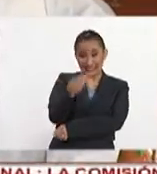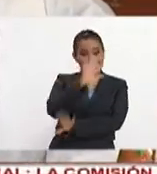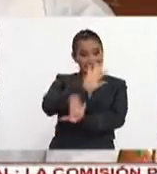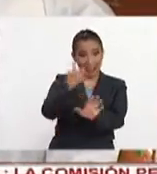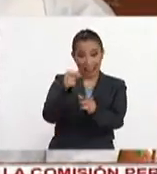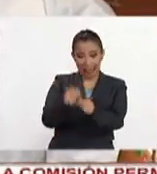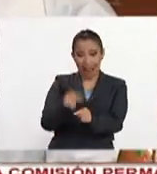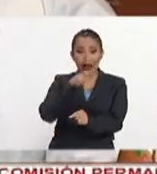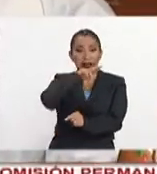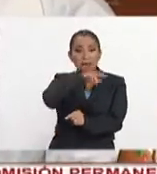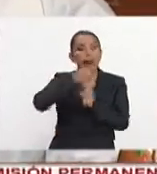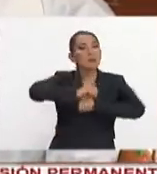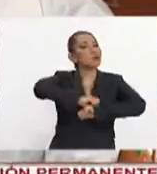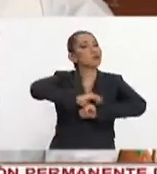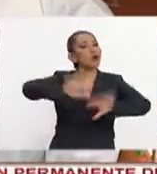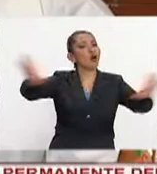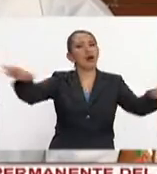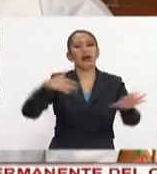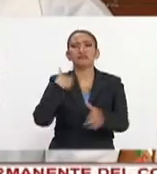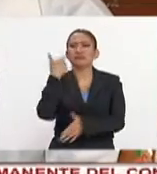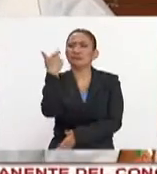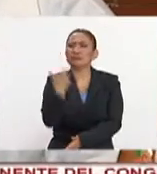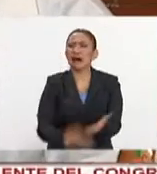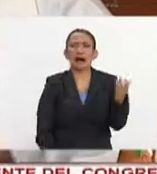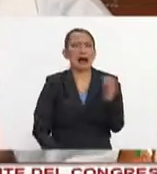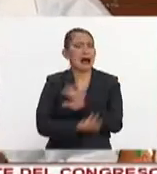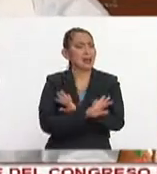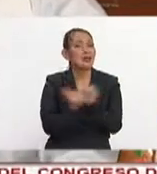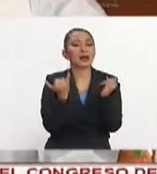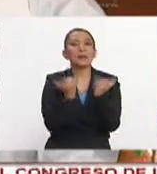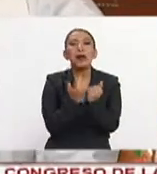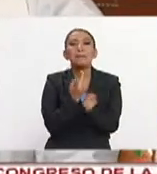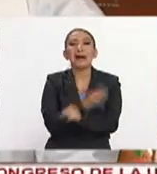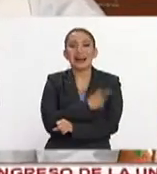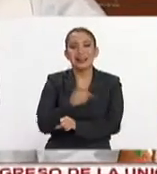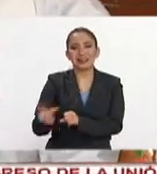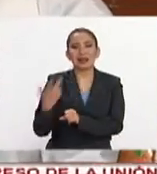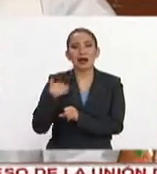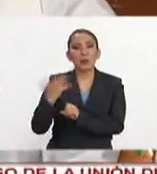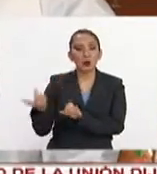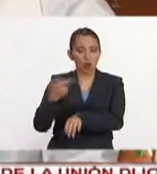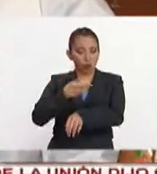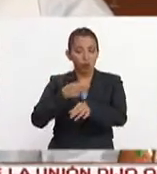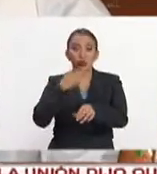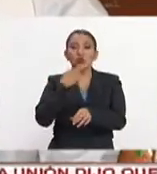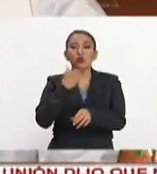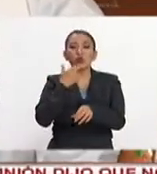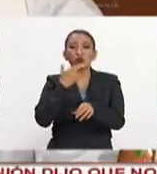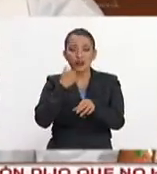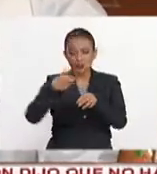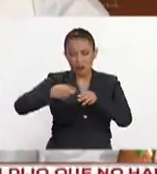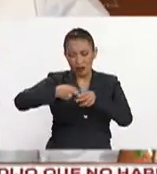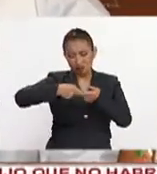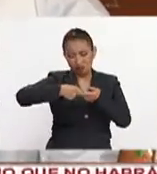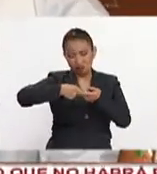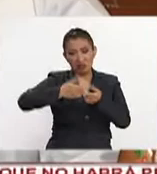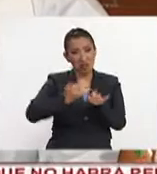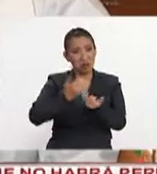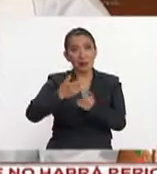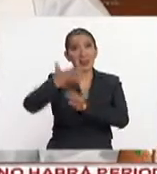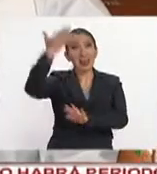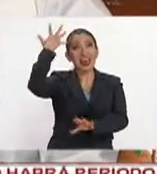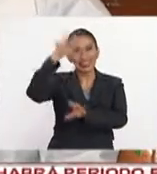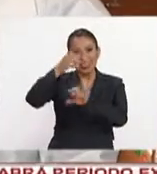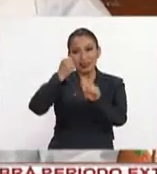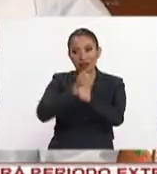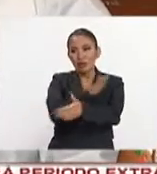de forma masiva, tendría un costo muy económico, igual que ocurre con el lector de glucosa. No, ustedes quizás no lo recuerden, pero hace 10 años uno